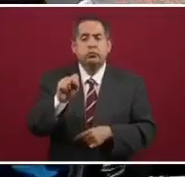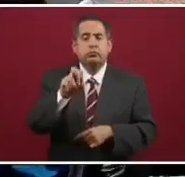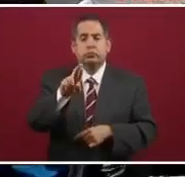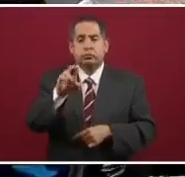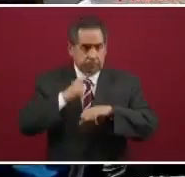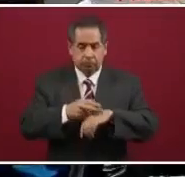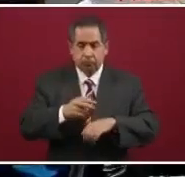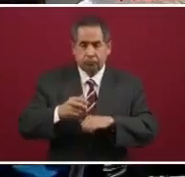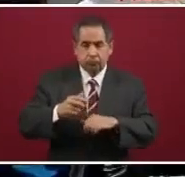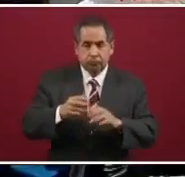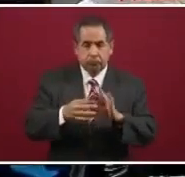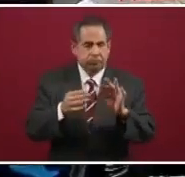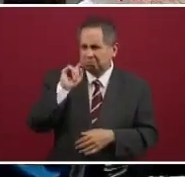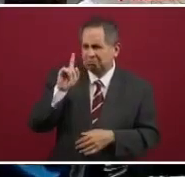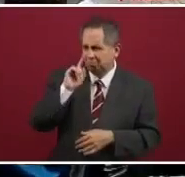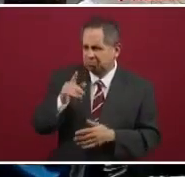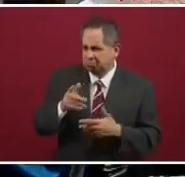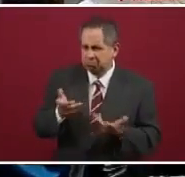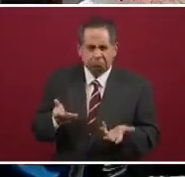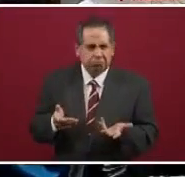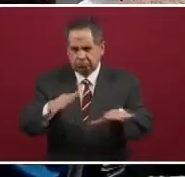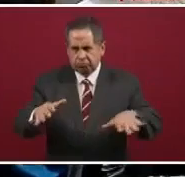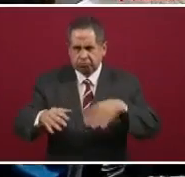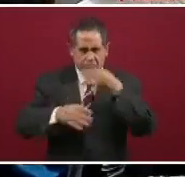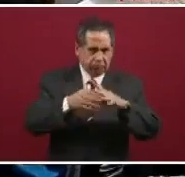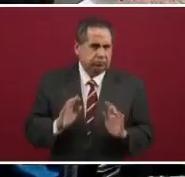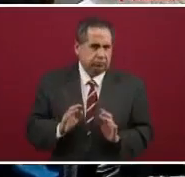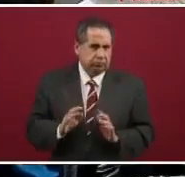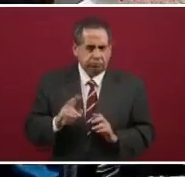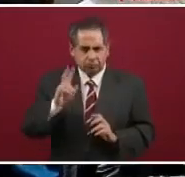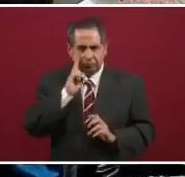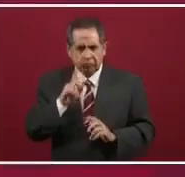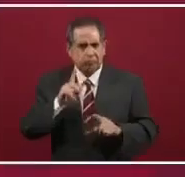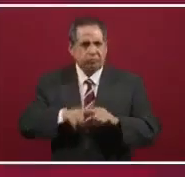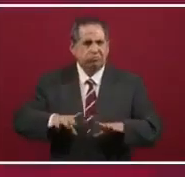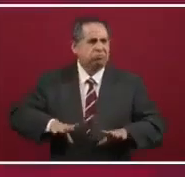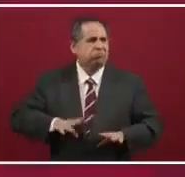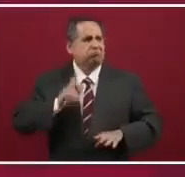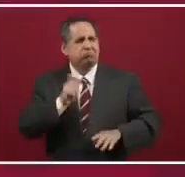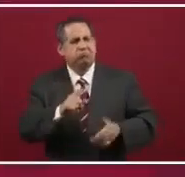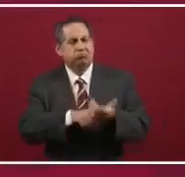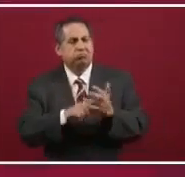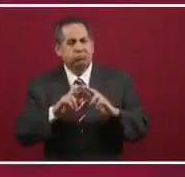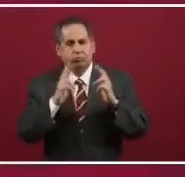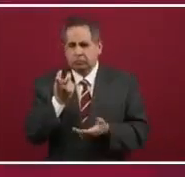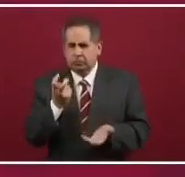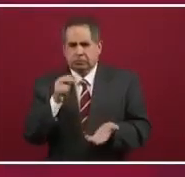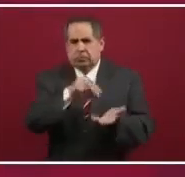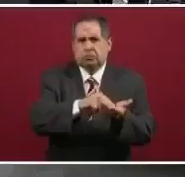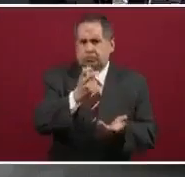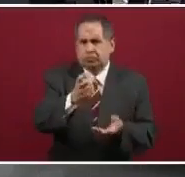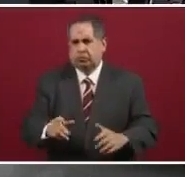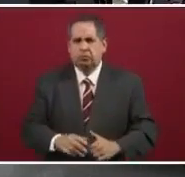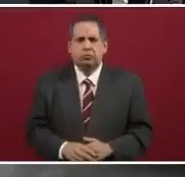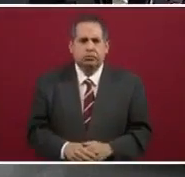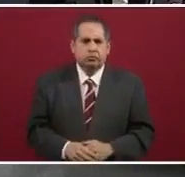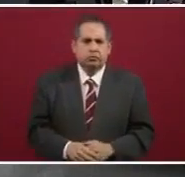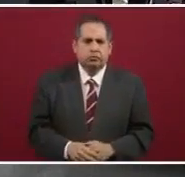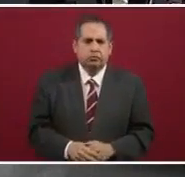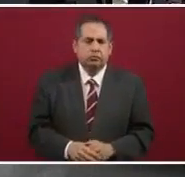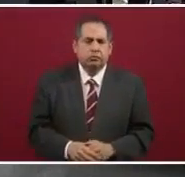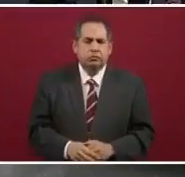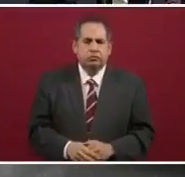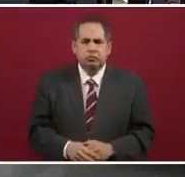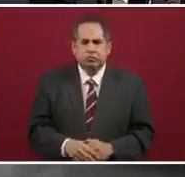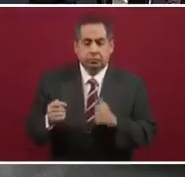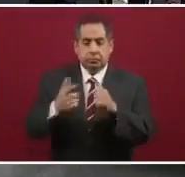Relaciones Exteriores. A ver si mañana se informa sobre qué carácter tiene esta reunión. Voy nada más a eso.